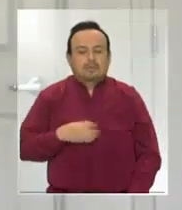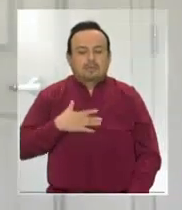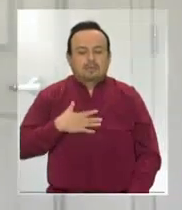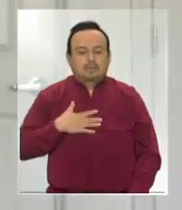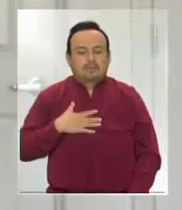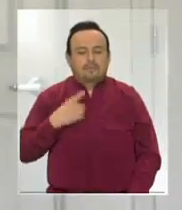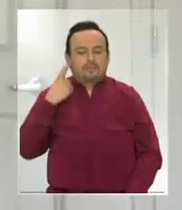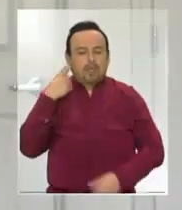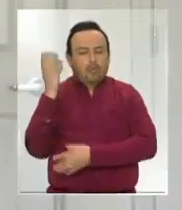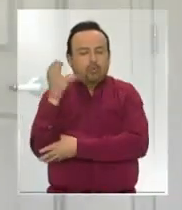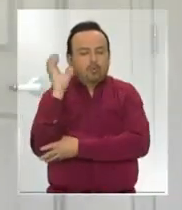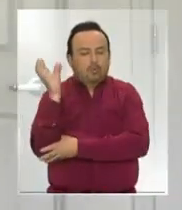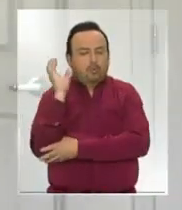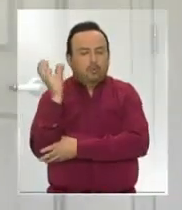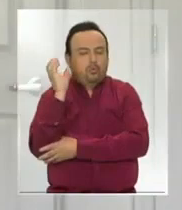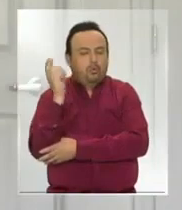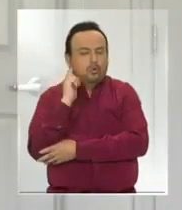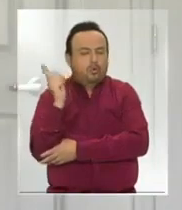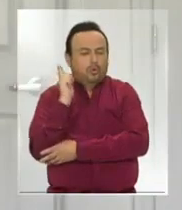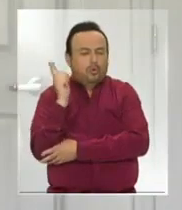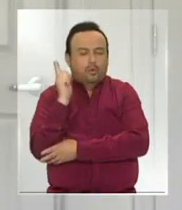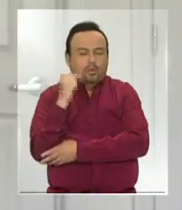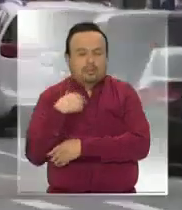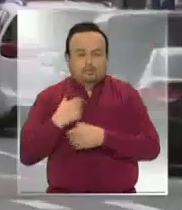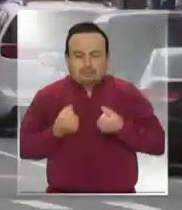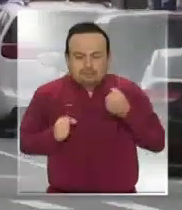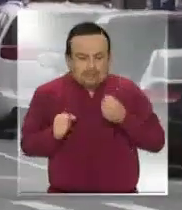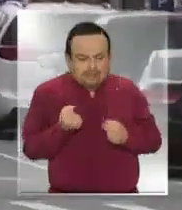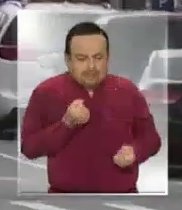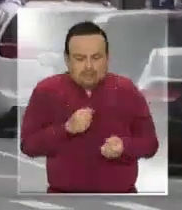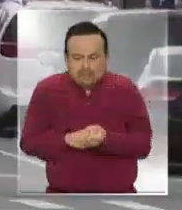ruidos de las sirenas, que al final aumentan la ansiedad.